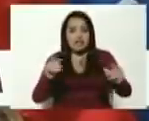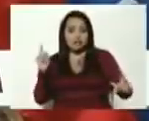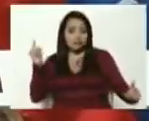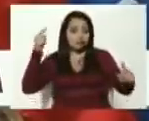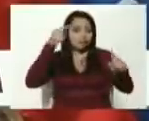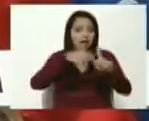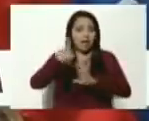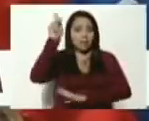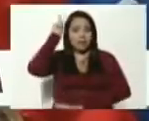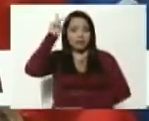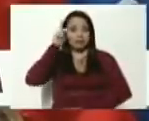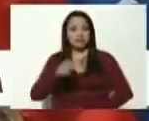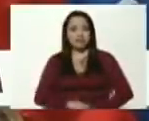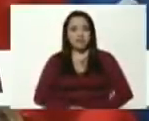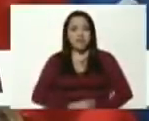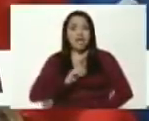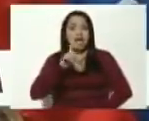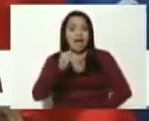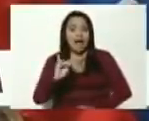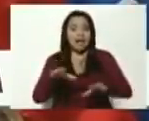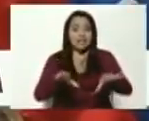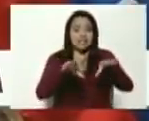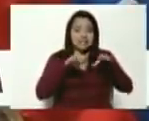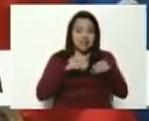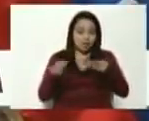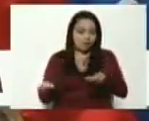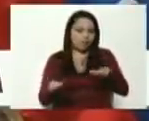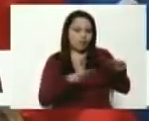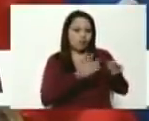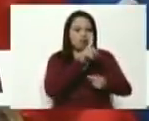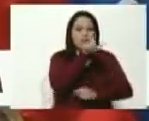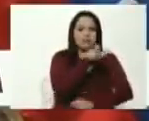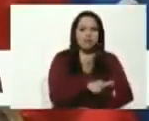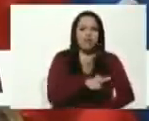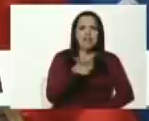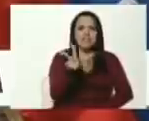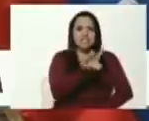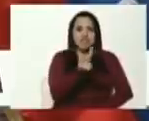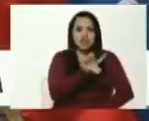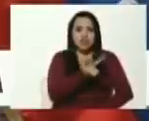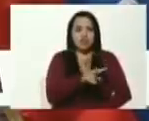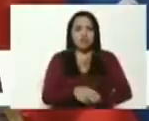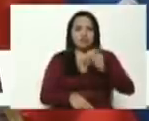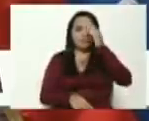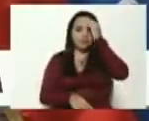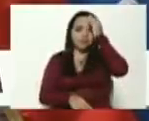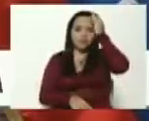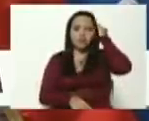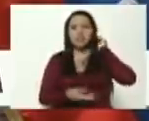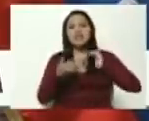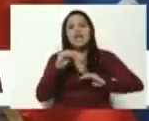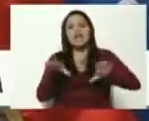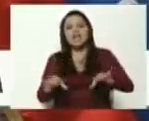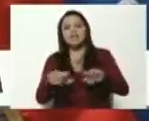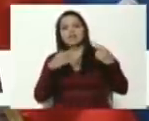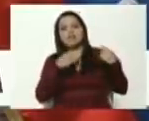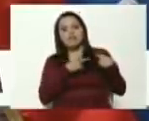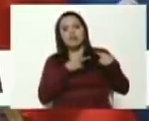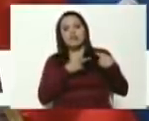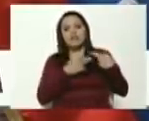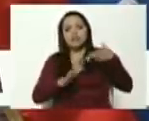Perú. Allí serían recibidas por personas de nacionalidad venezolana, quienes se encargarían de la acogida y recepción de las